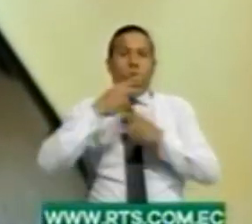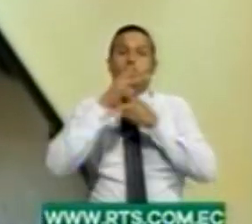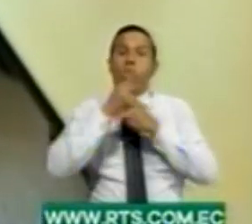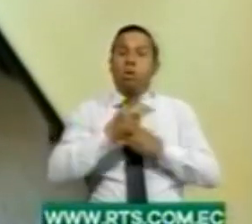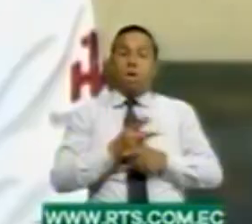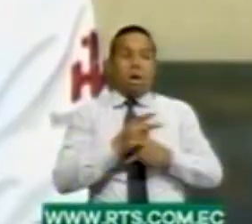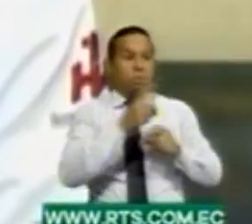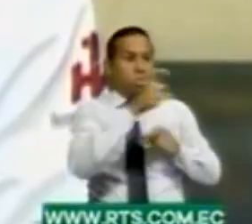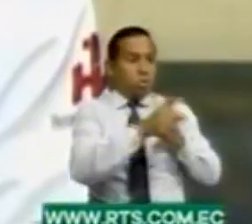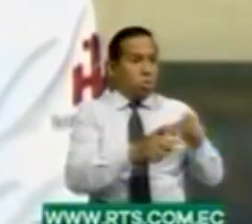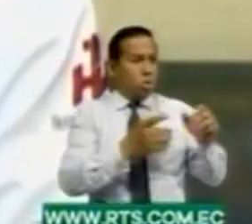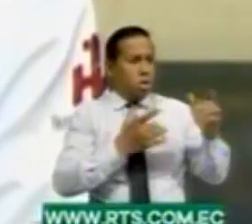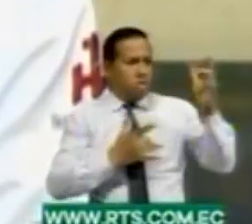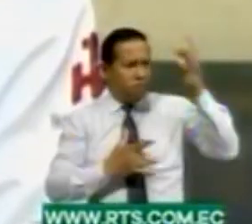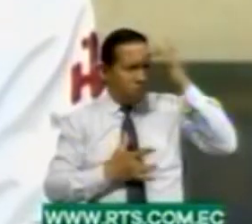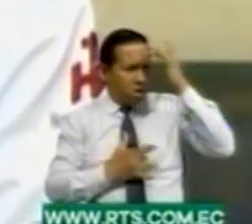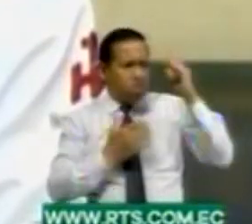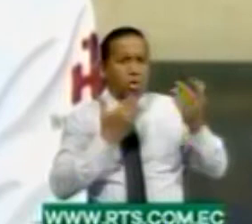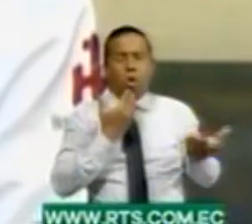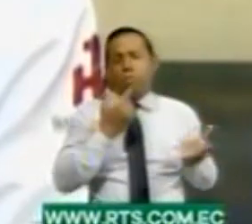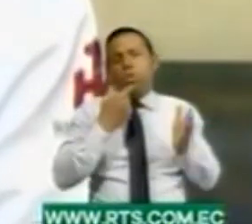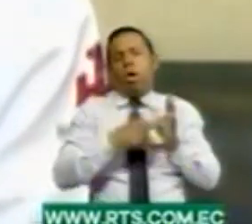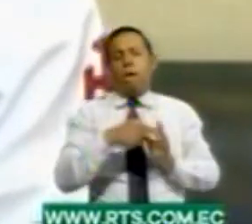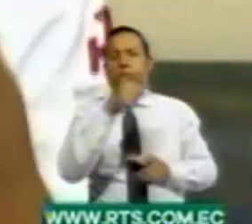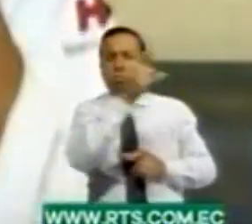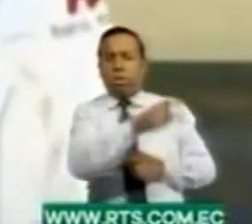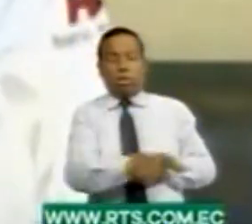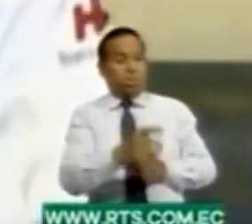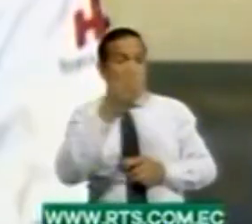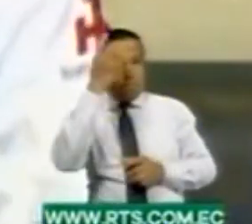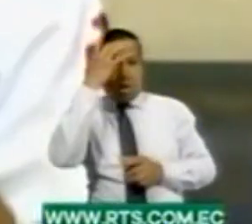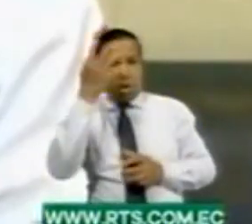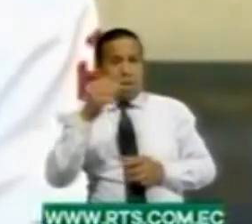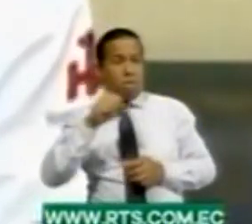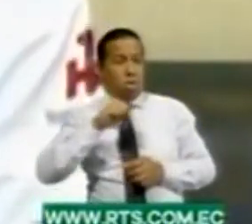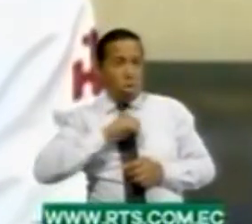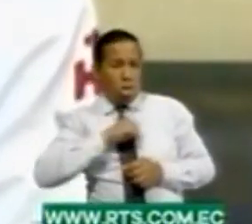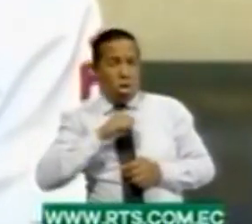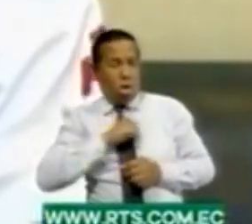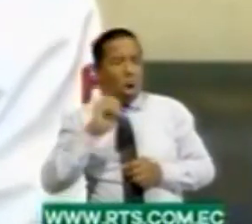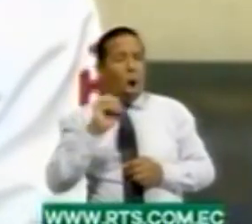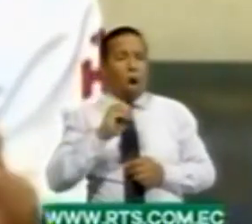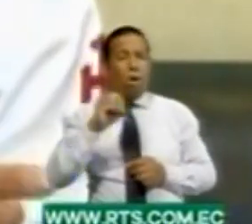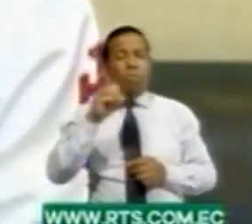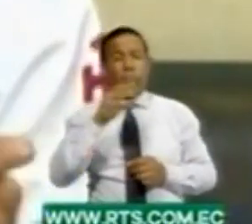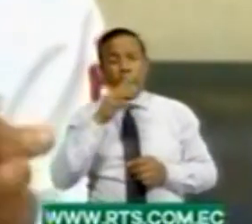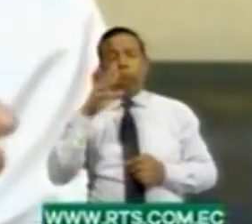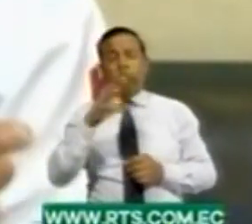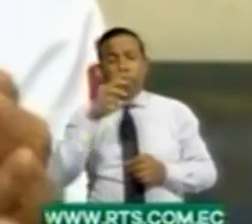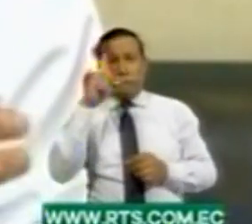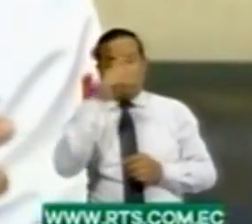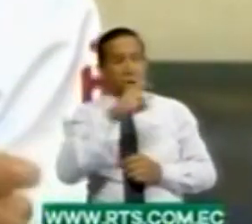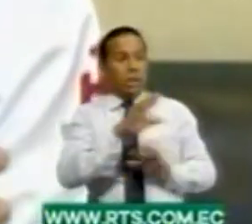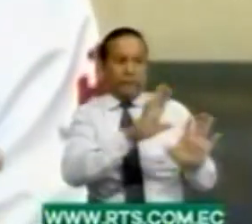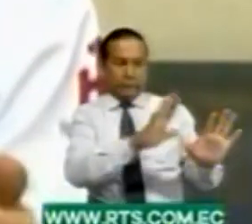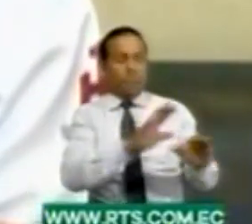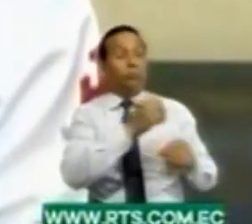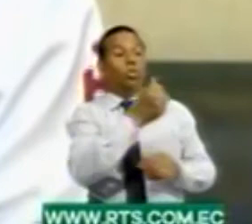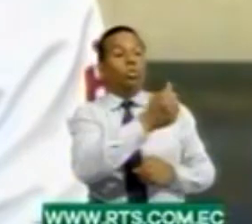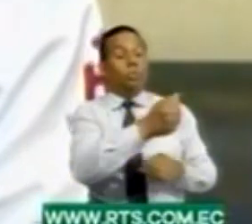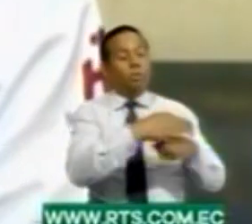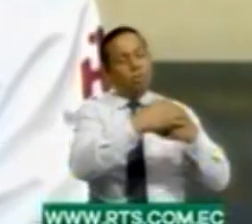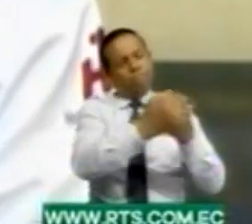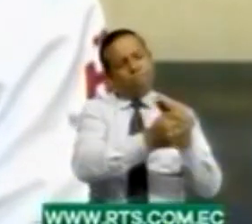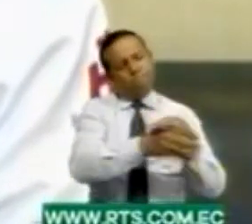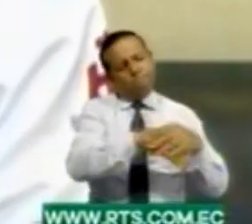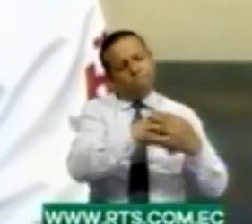o tos se le instruye al paciente con síntomas respiratorios que se coloque mascarilla que haga una buena lavado de manos